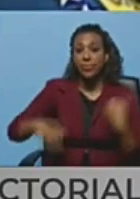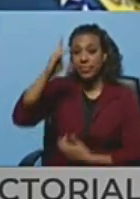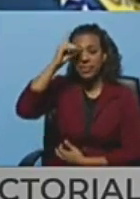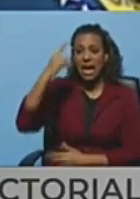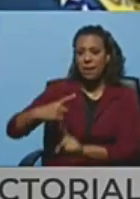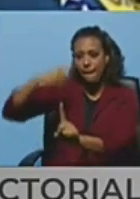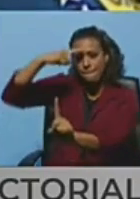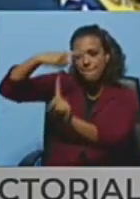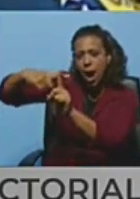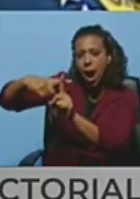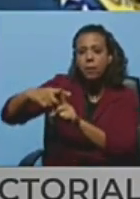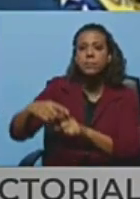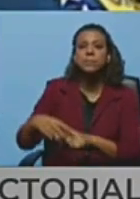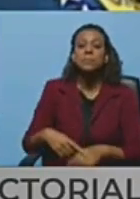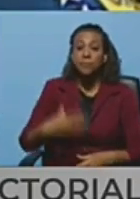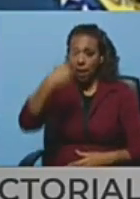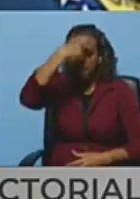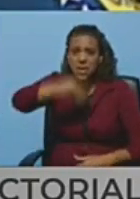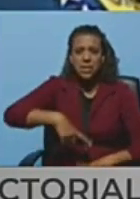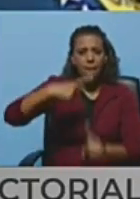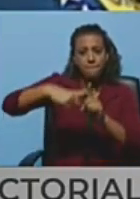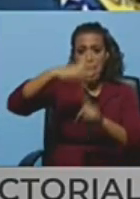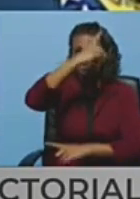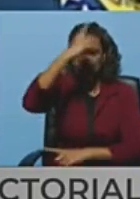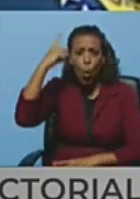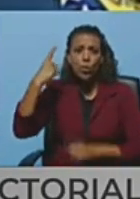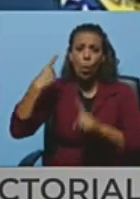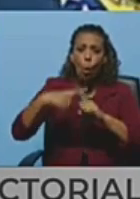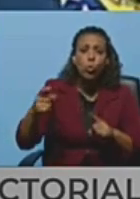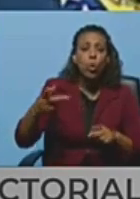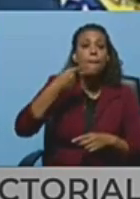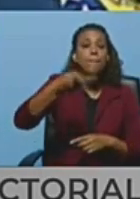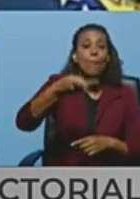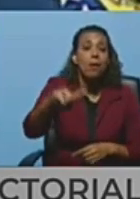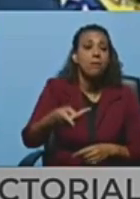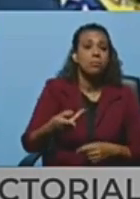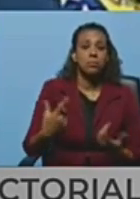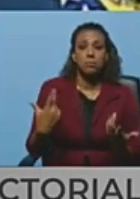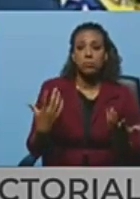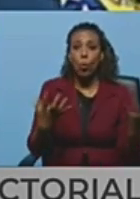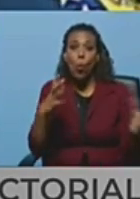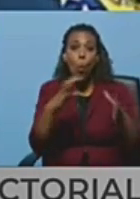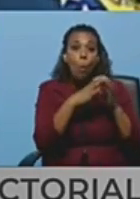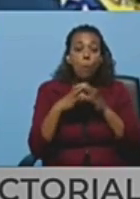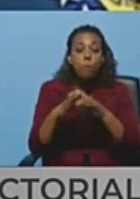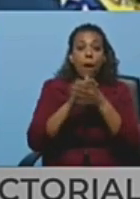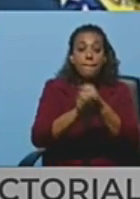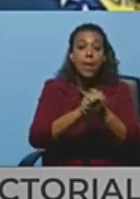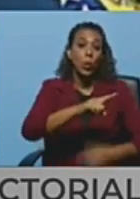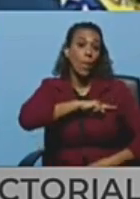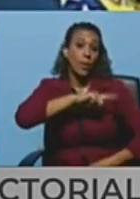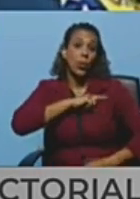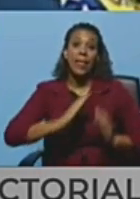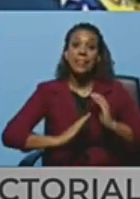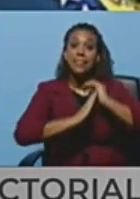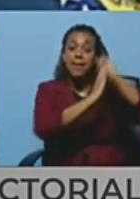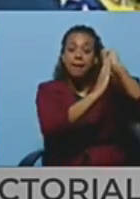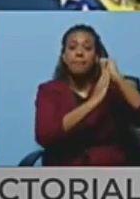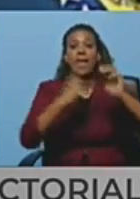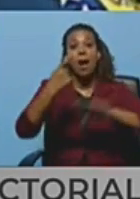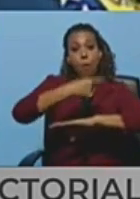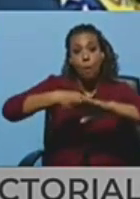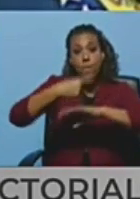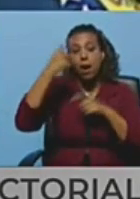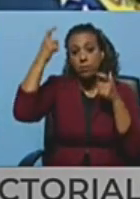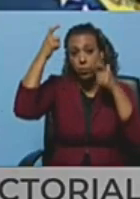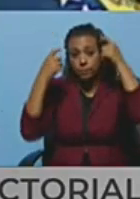Delcy Rodríguez, a mi persona en este caso y otro grupo de compañeros que son dirigentes